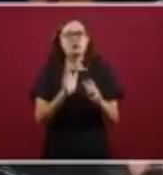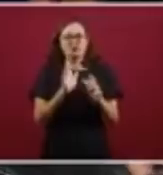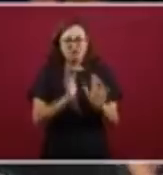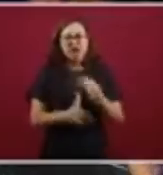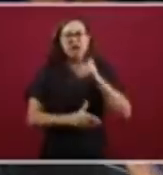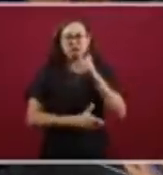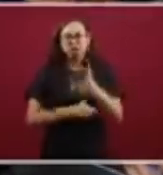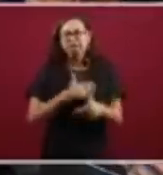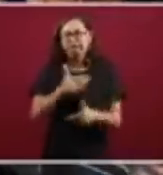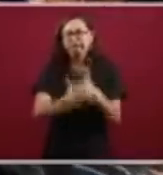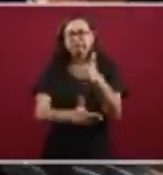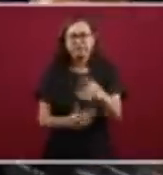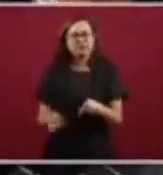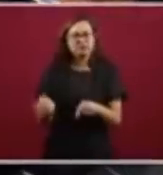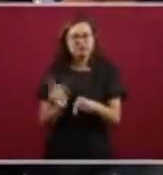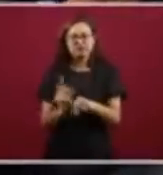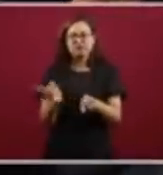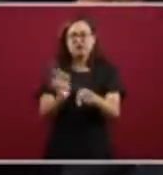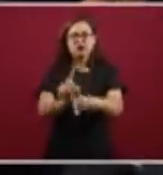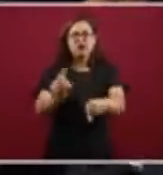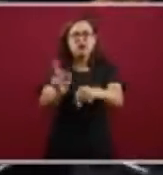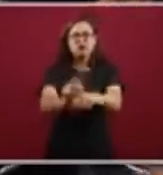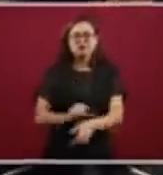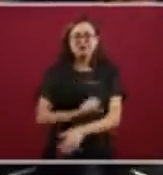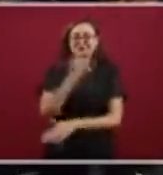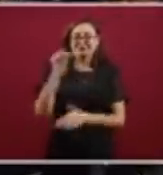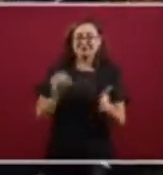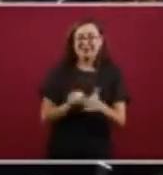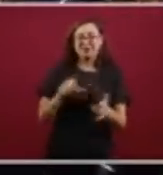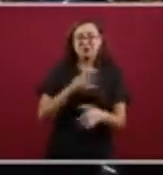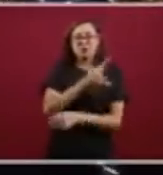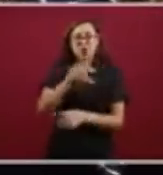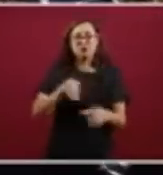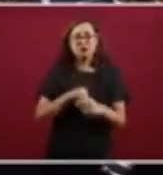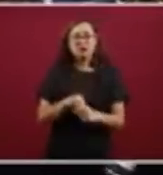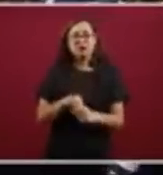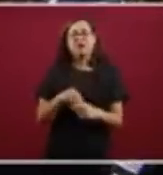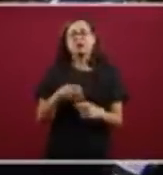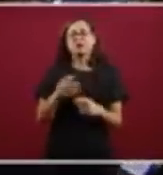diariamente los centros integradores, se están